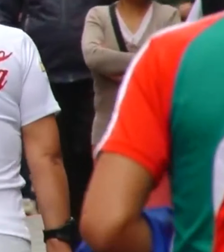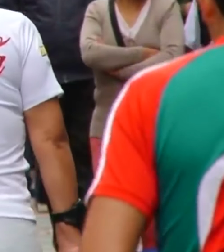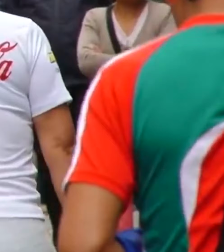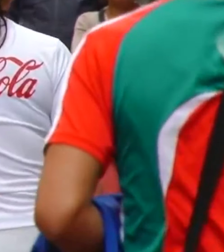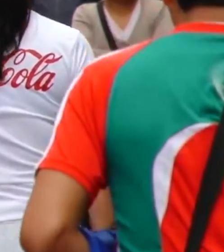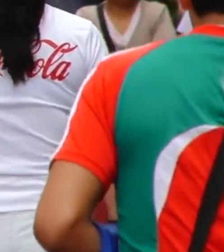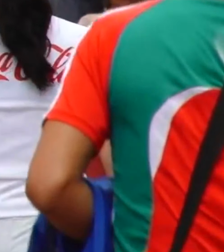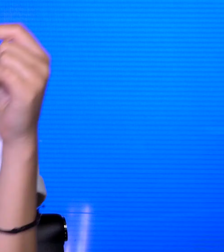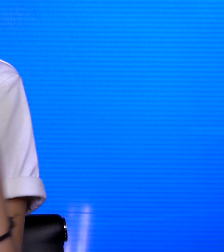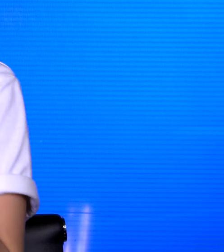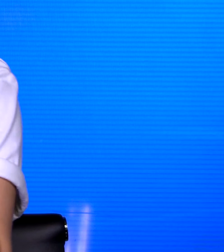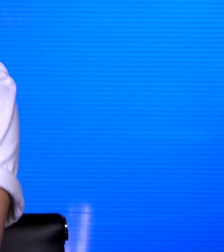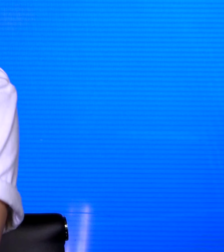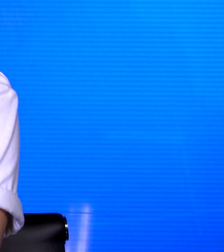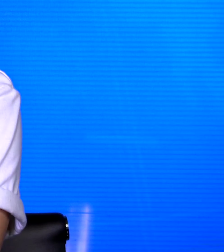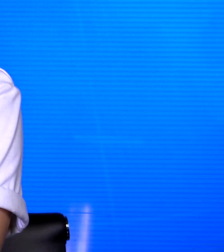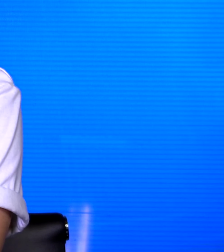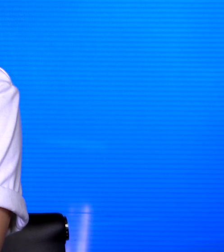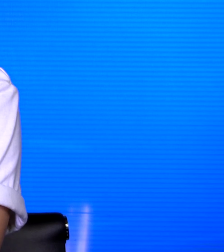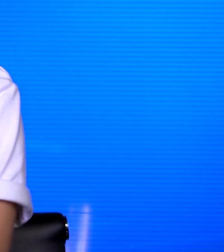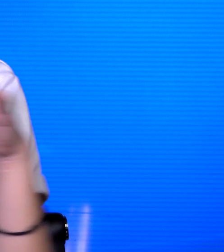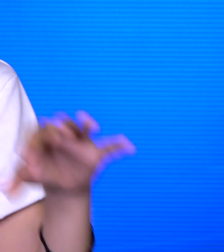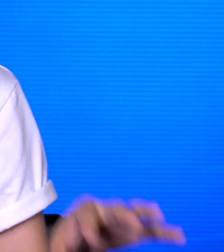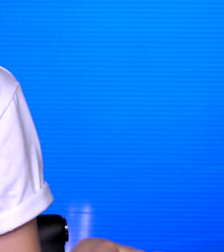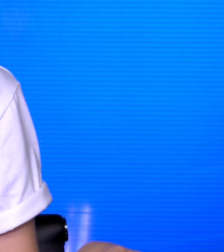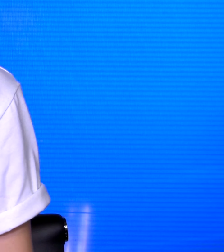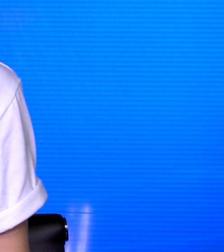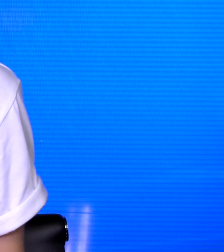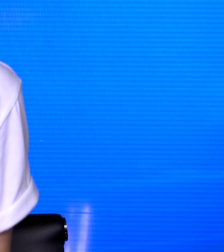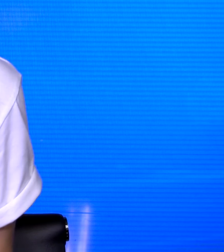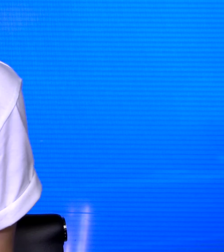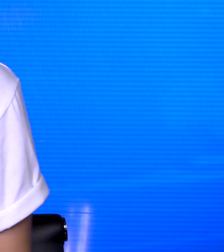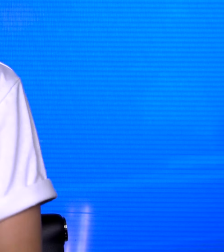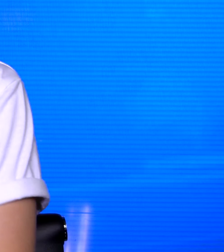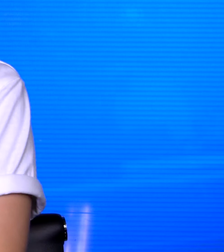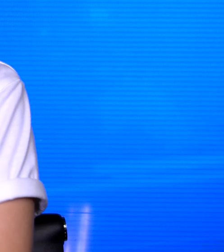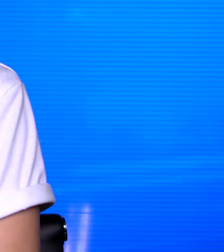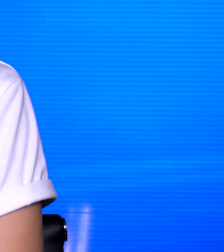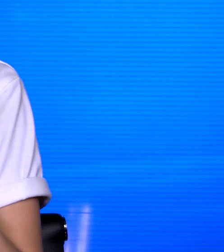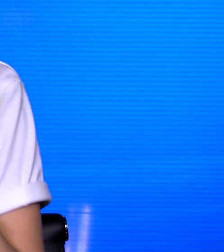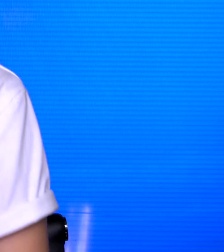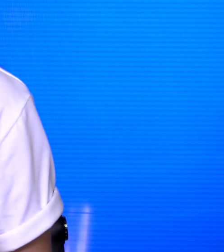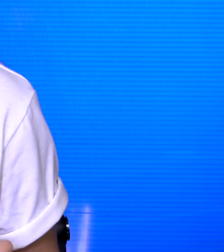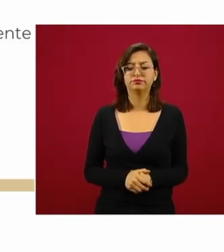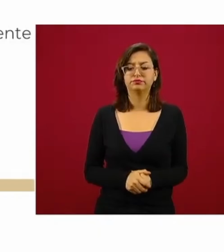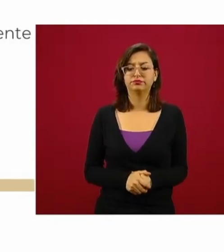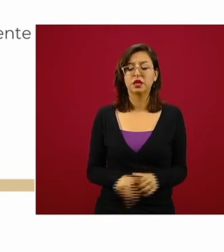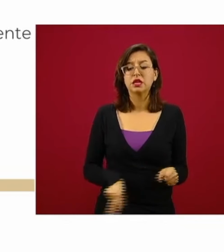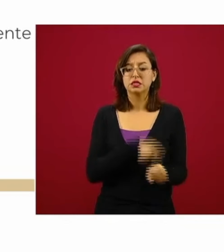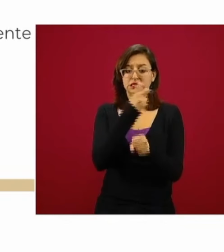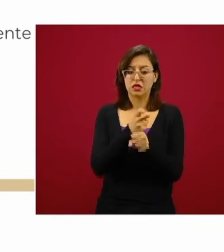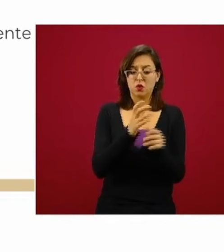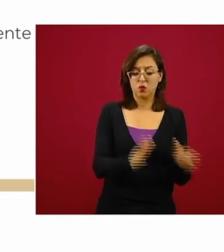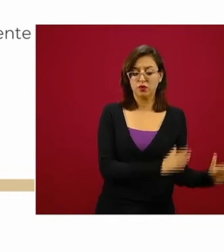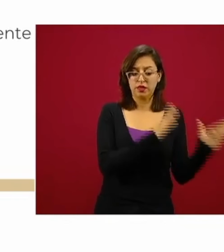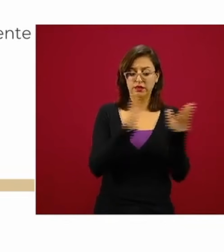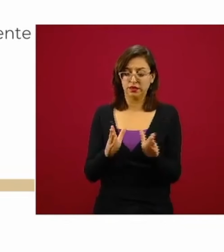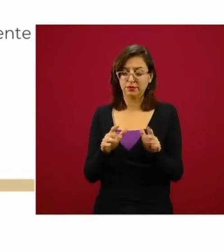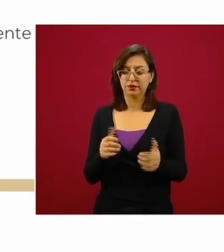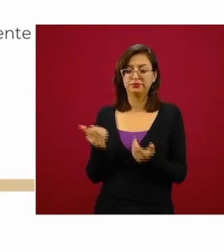las recomendaciones. La segunda etapa constará de la preparación para la reapertura general, pero antes de que esto suceda, se